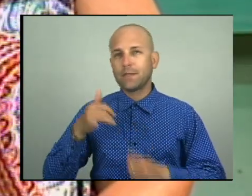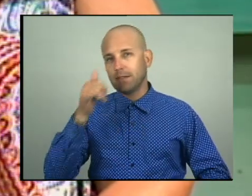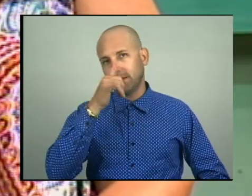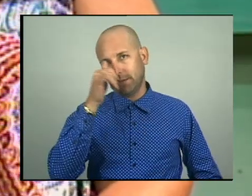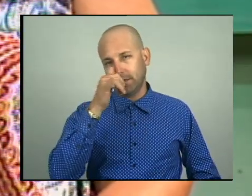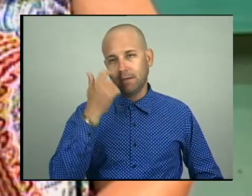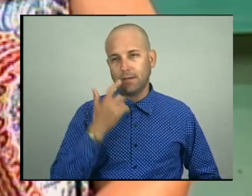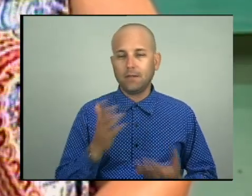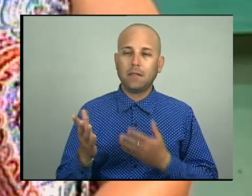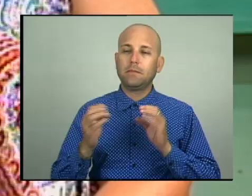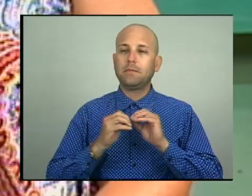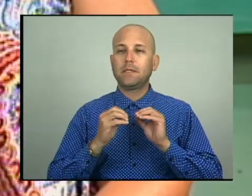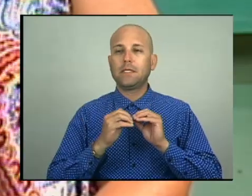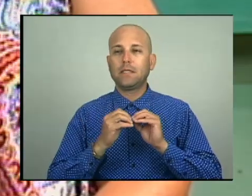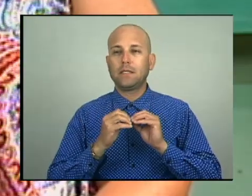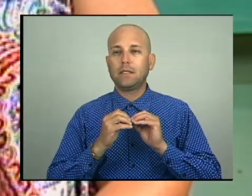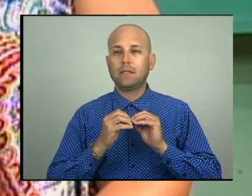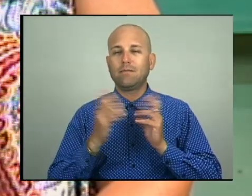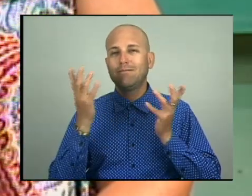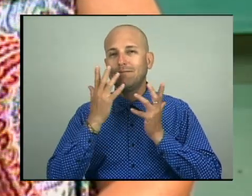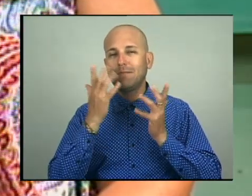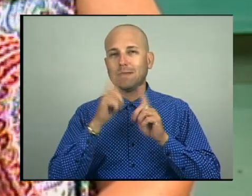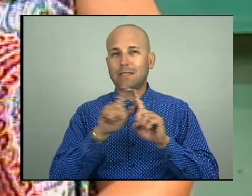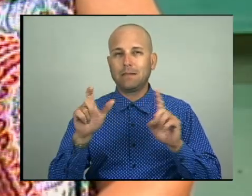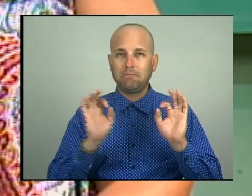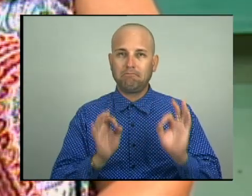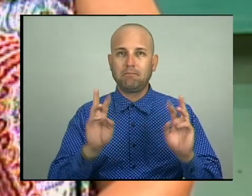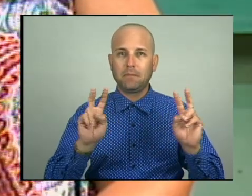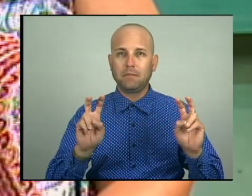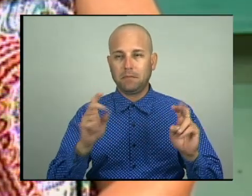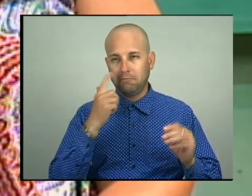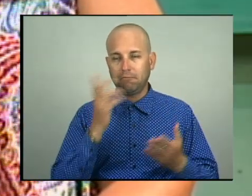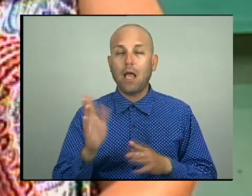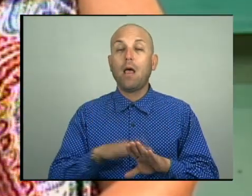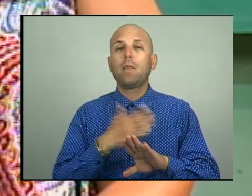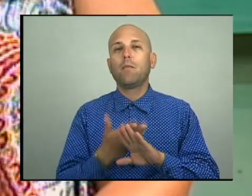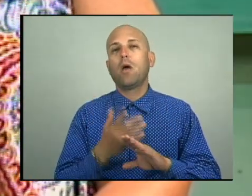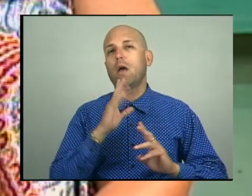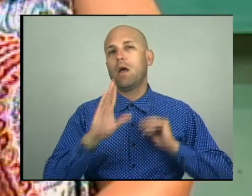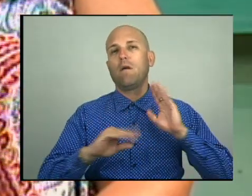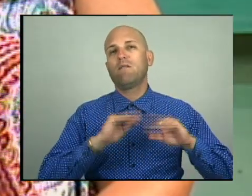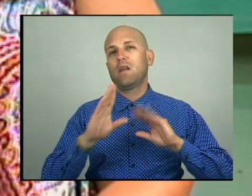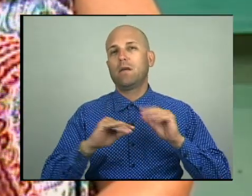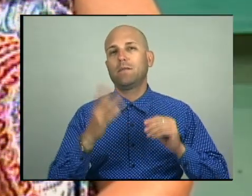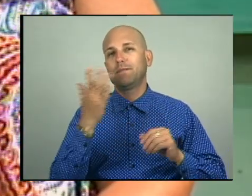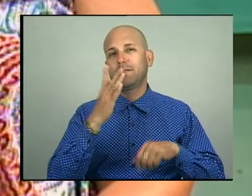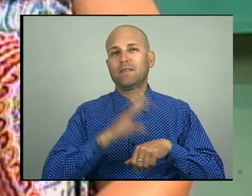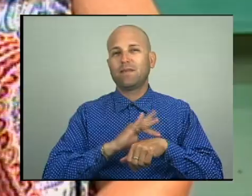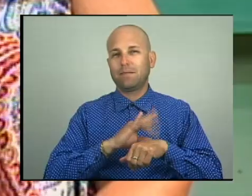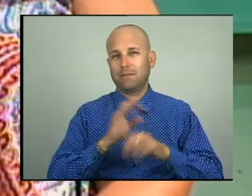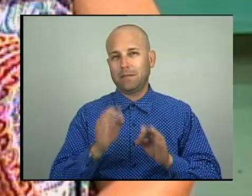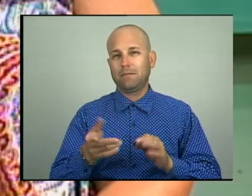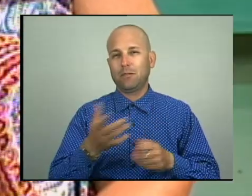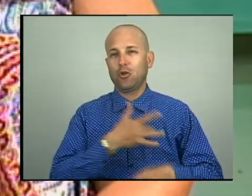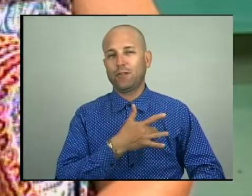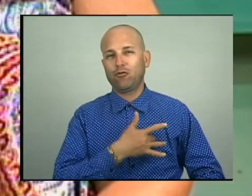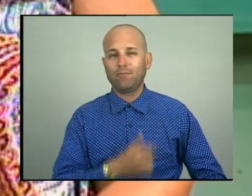programa, que tiene que ver lógicamente con la temática, y luego continuamos conversando acerca de la tetralogía de